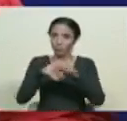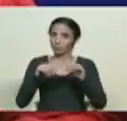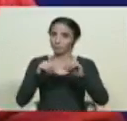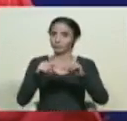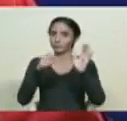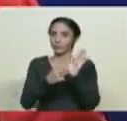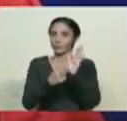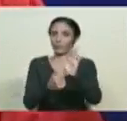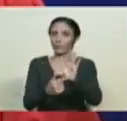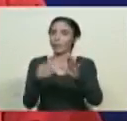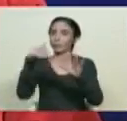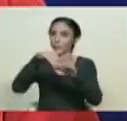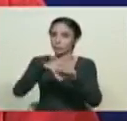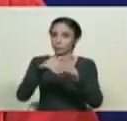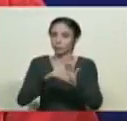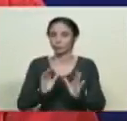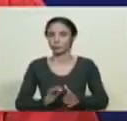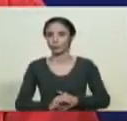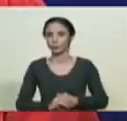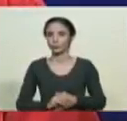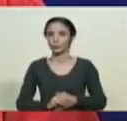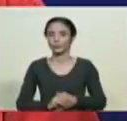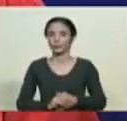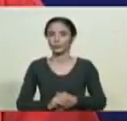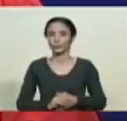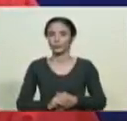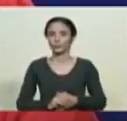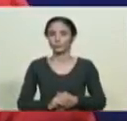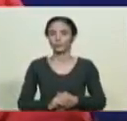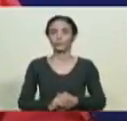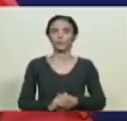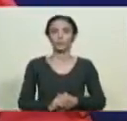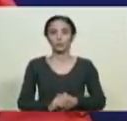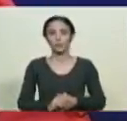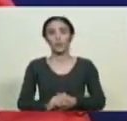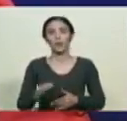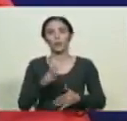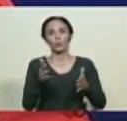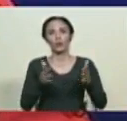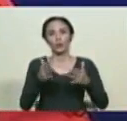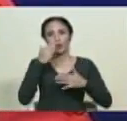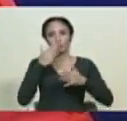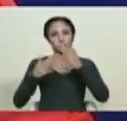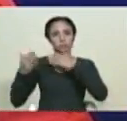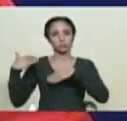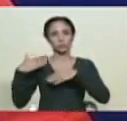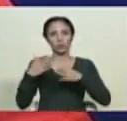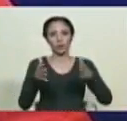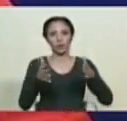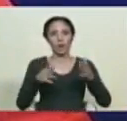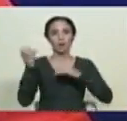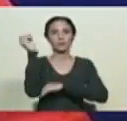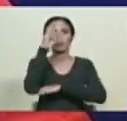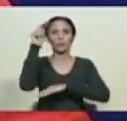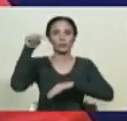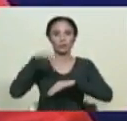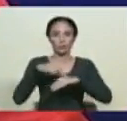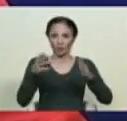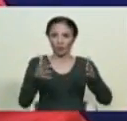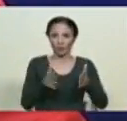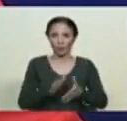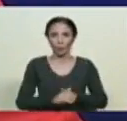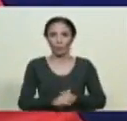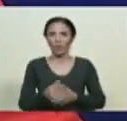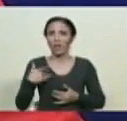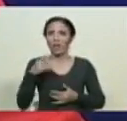un capital político que ellos tuvieron cuando ganaron las elecciones a la Asamblea Nacional, mira, ni